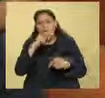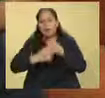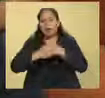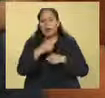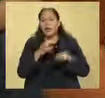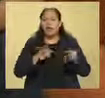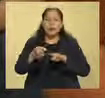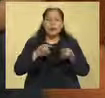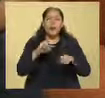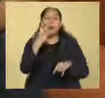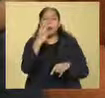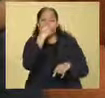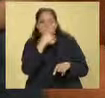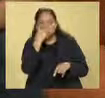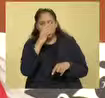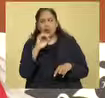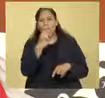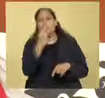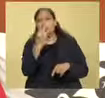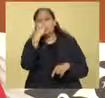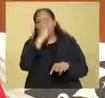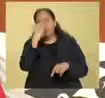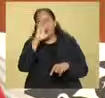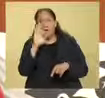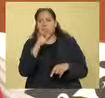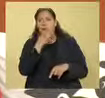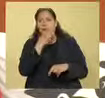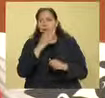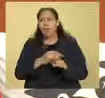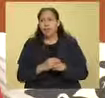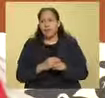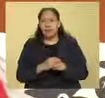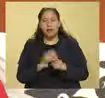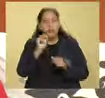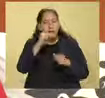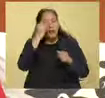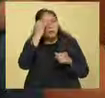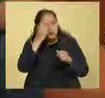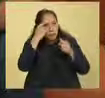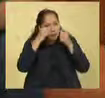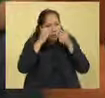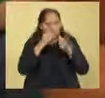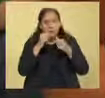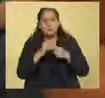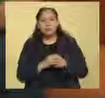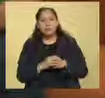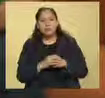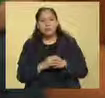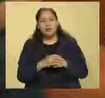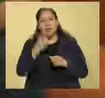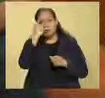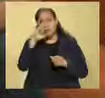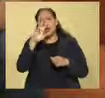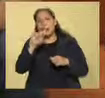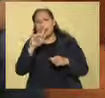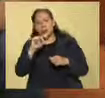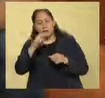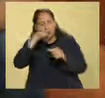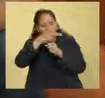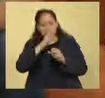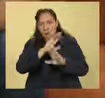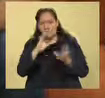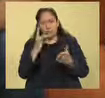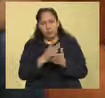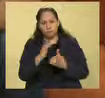duren entre dos horas y dos horas cuarenta ok obviamente esto el avión público por el tema de televisión es el último que tenemos de la